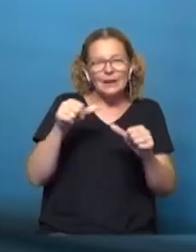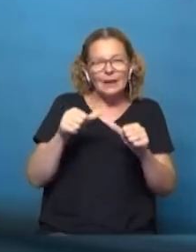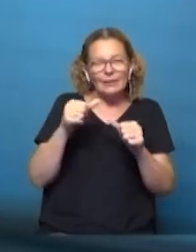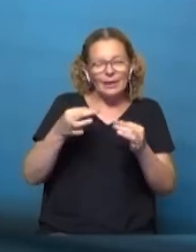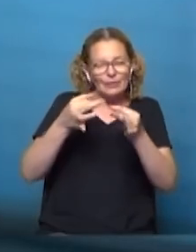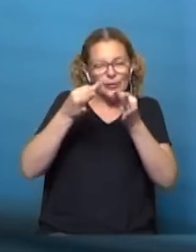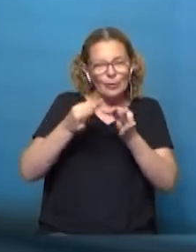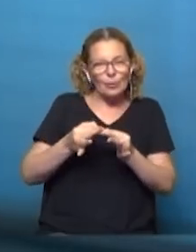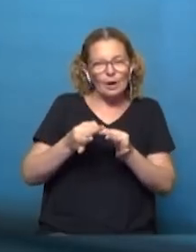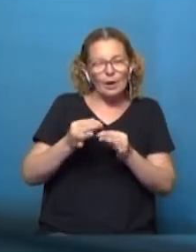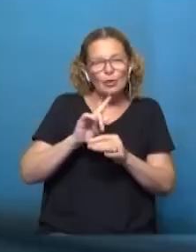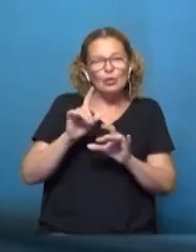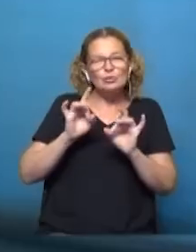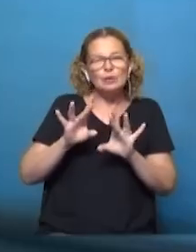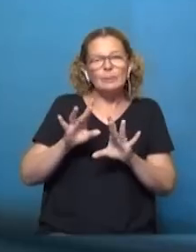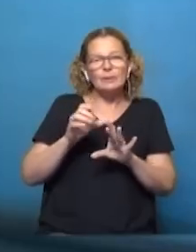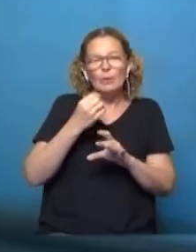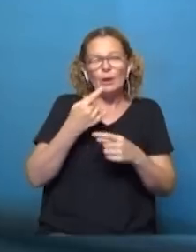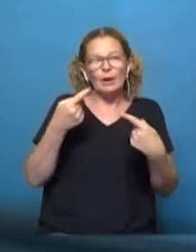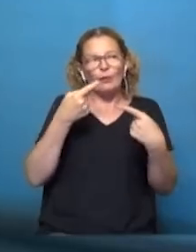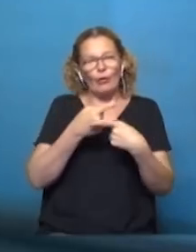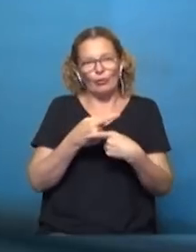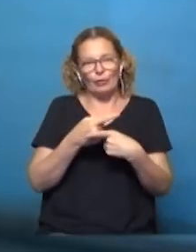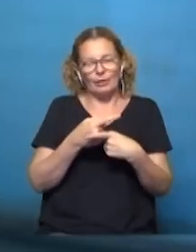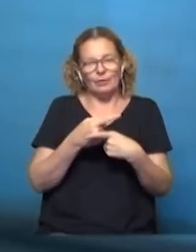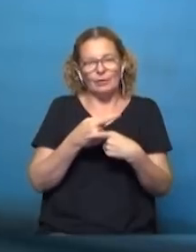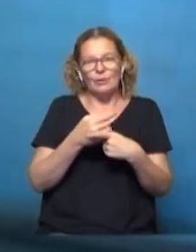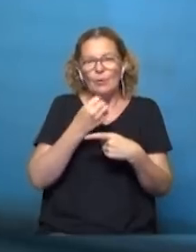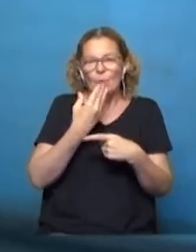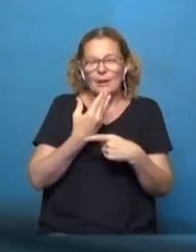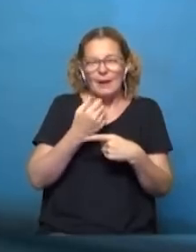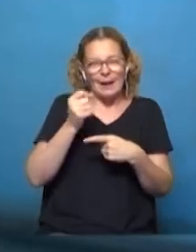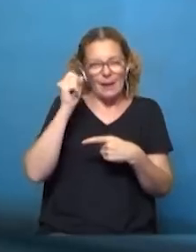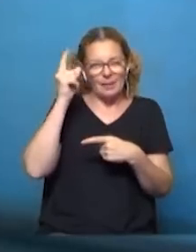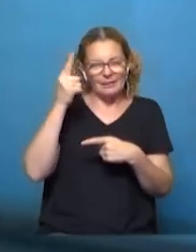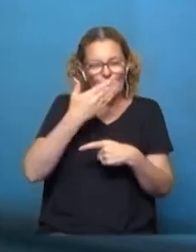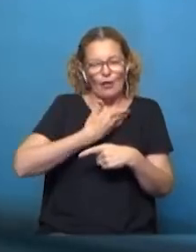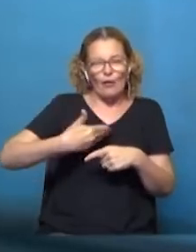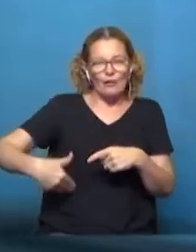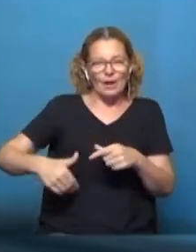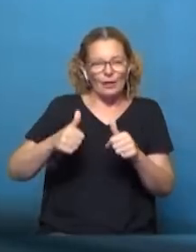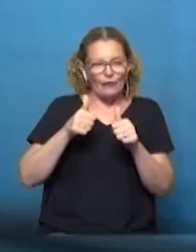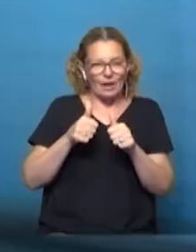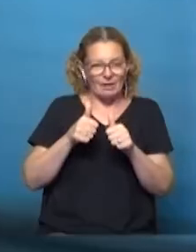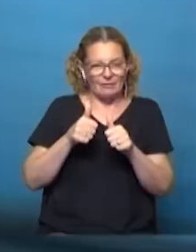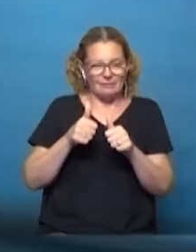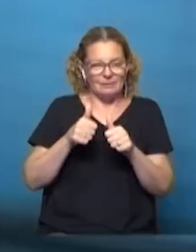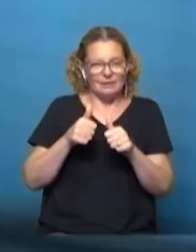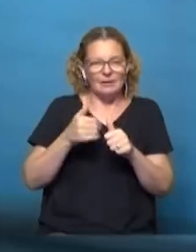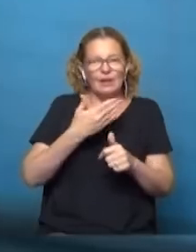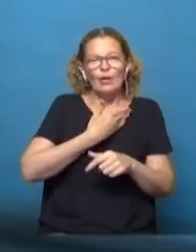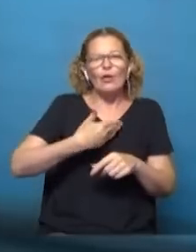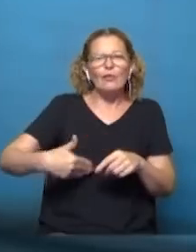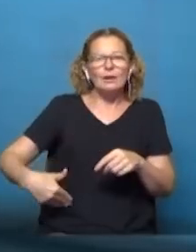asegurar no es solamente una buena oposición es una buena capacidad de gobernar bien de